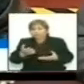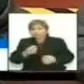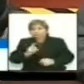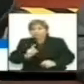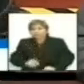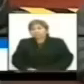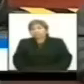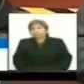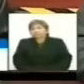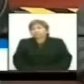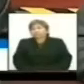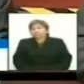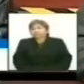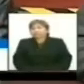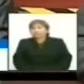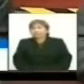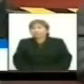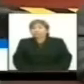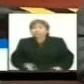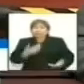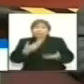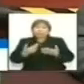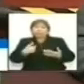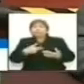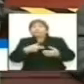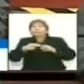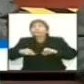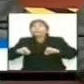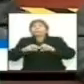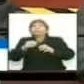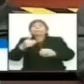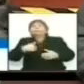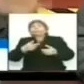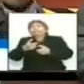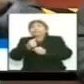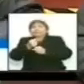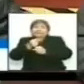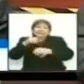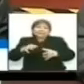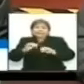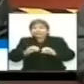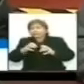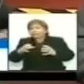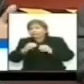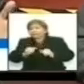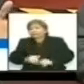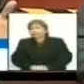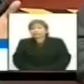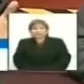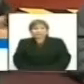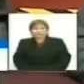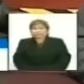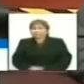pues. No quieren renunciar. Y después dicen que los parlamentarios somos los que nos aferramos al cargo.